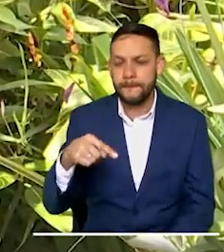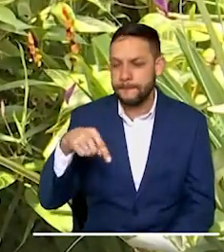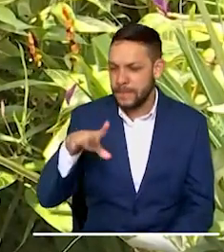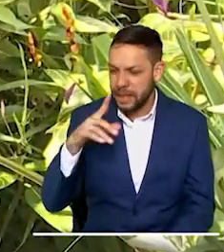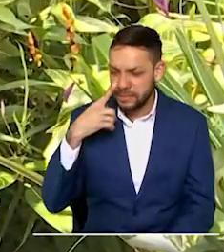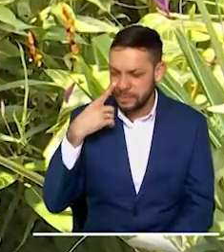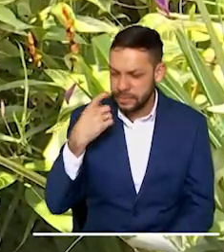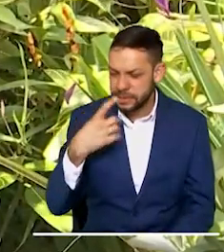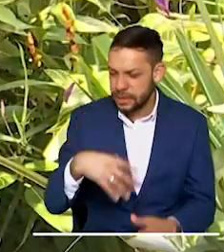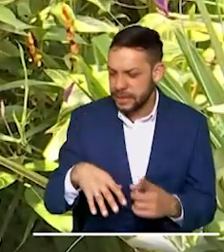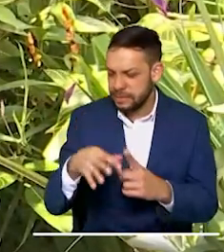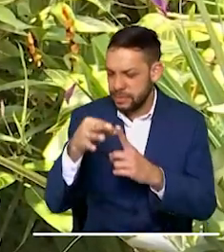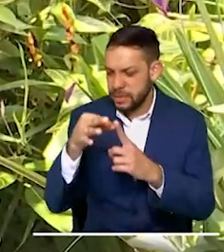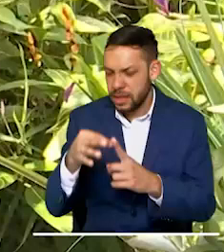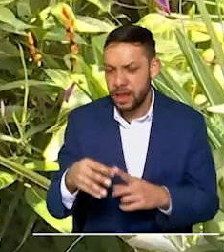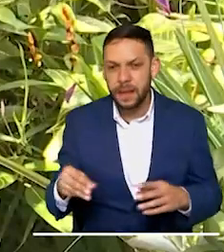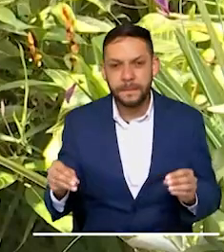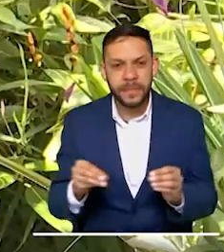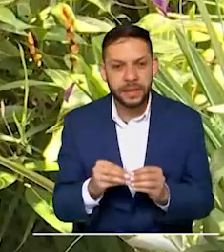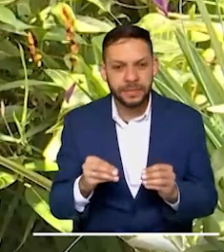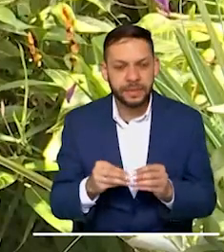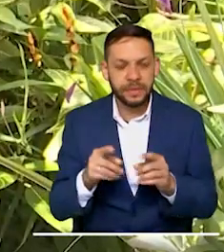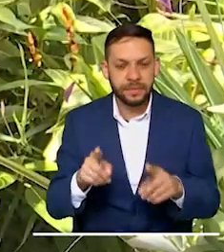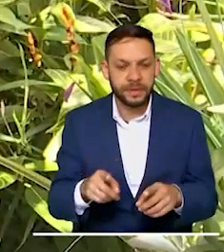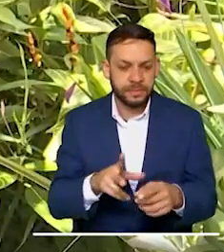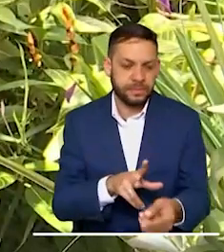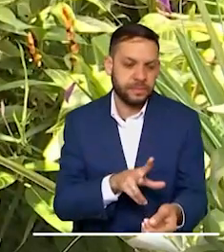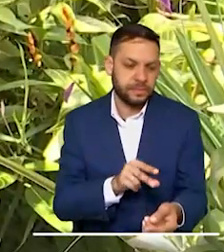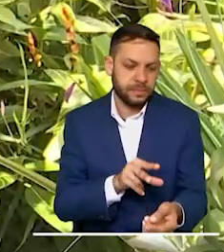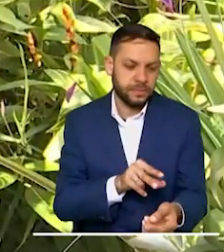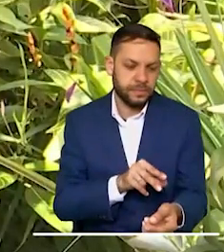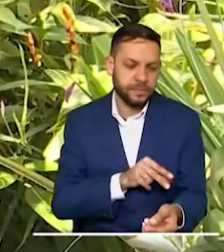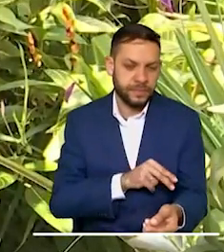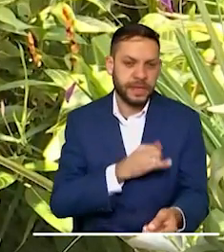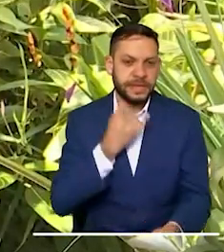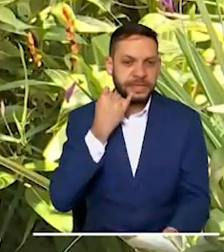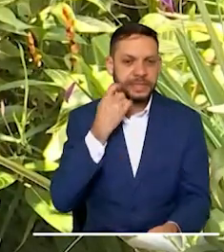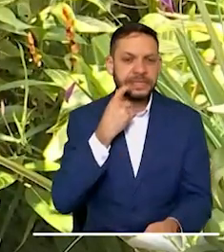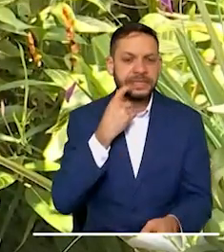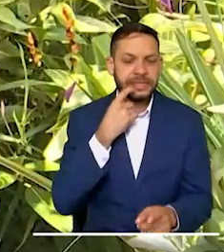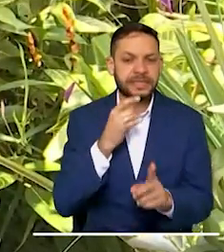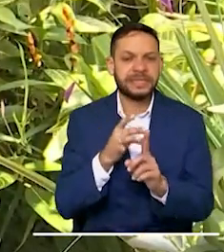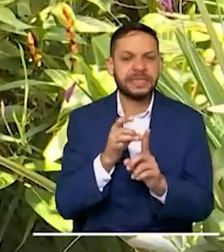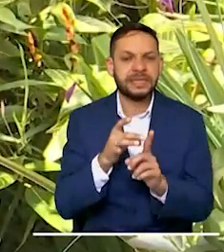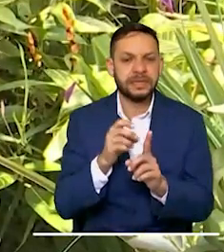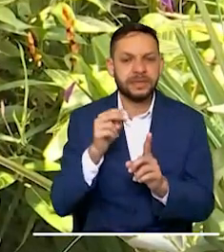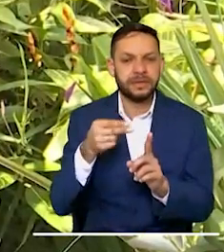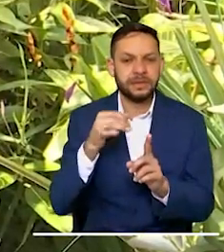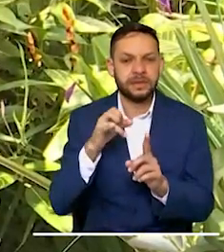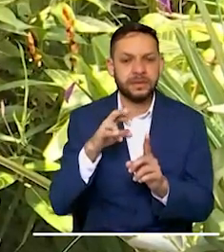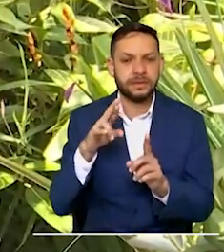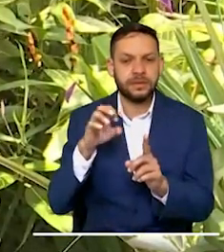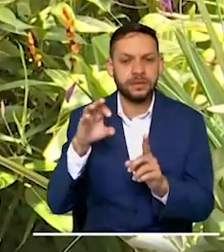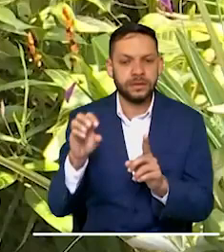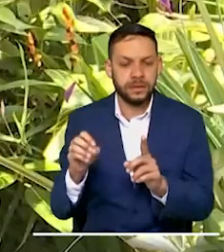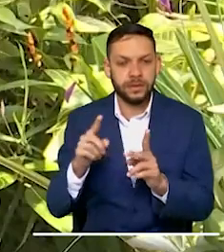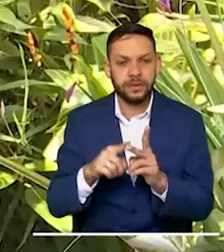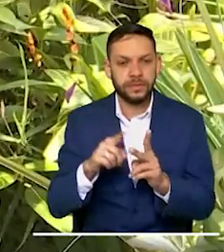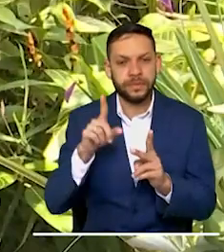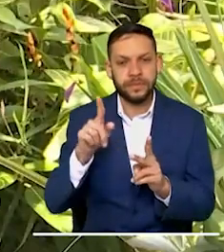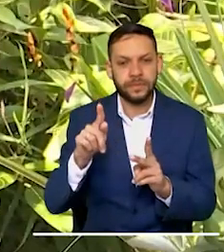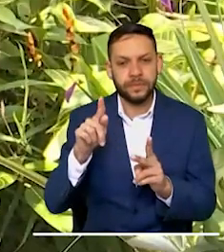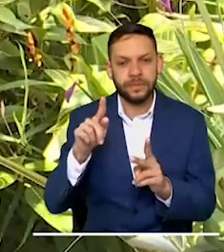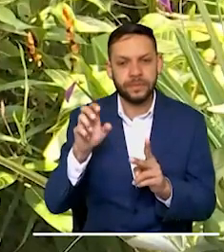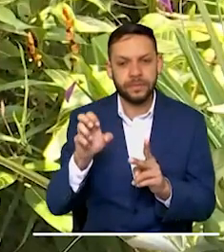Hay unas pruebas que son, por ejemplo, para la anemia, que son hierro sérico, ferritina, transferrina. Con esto nos